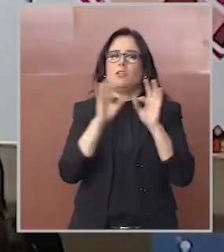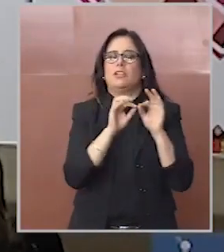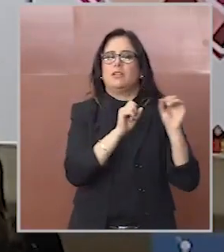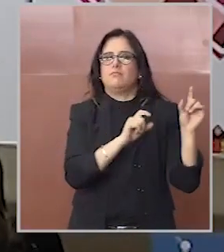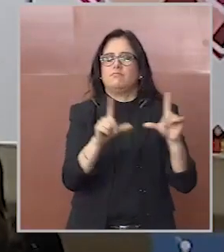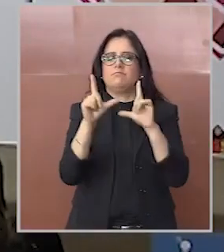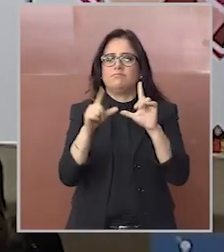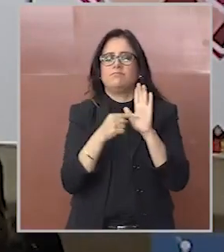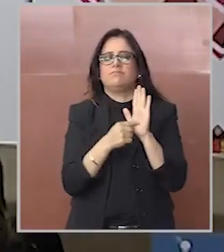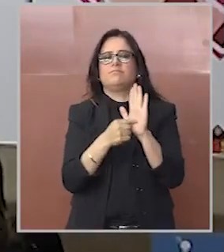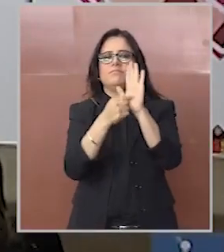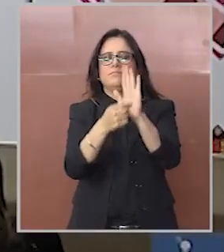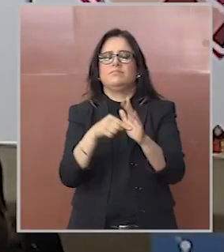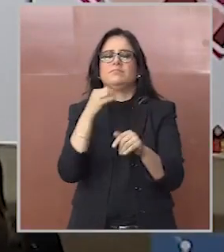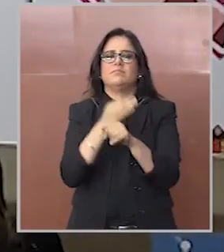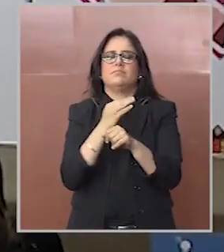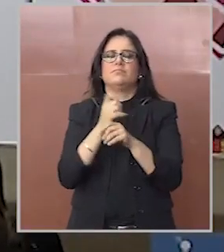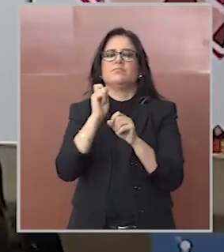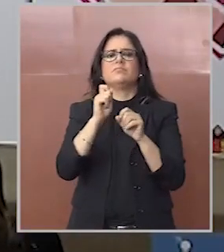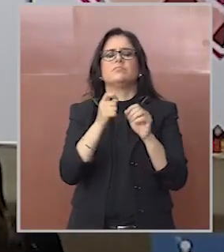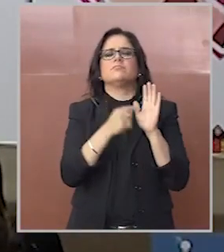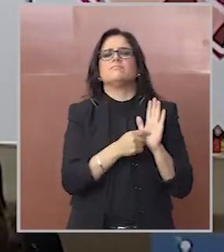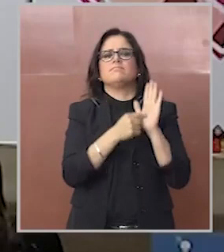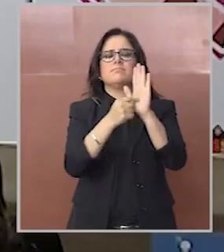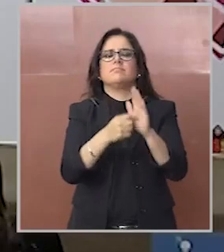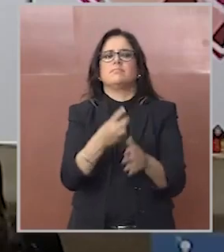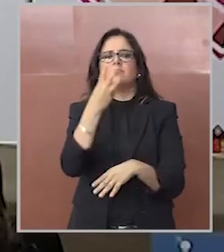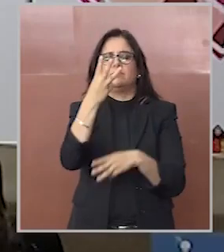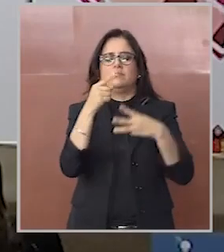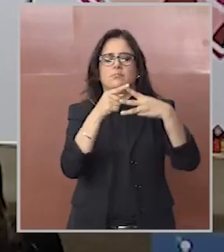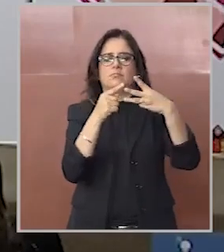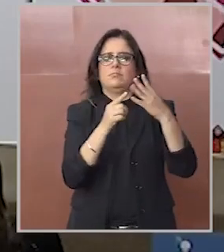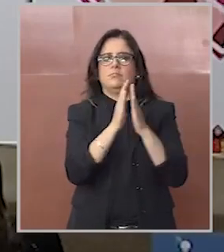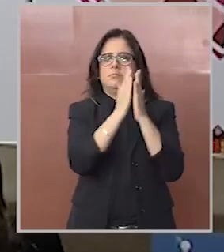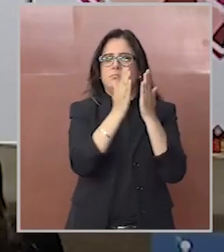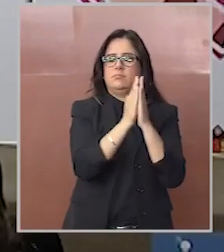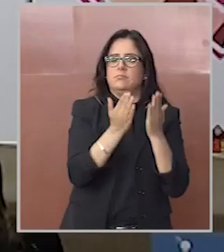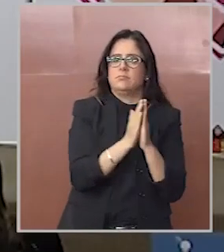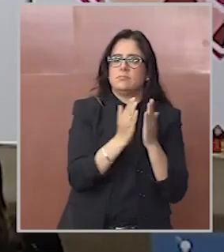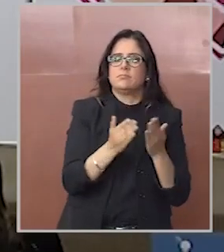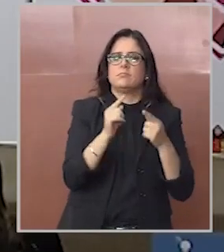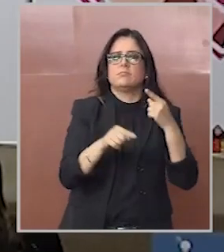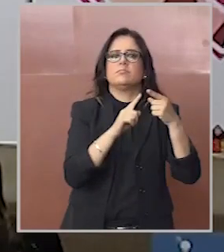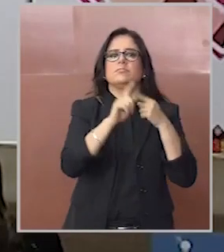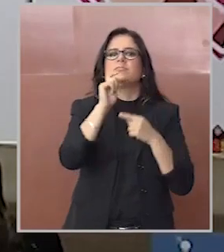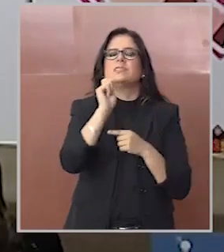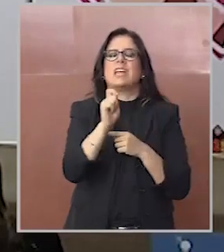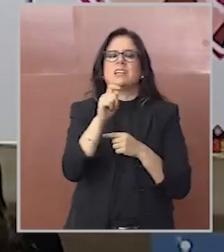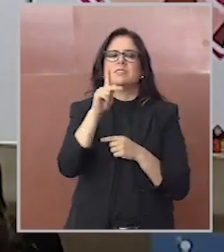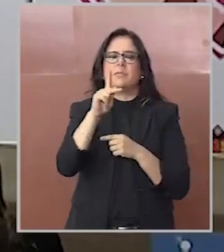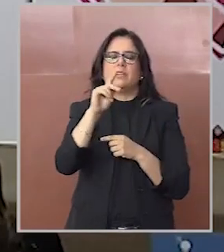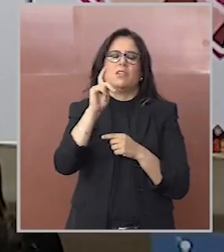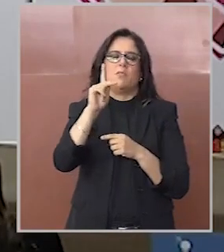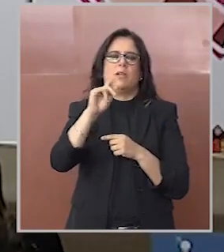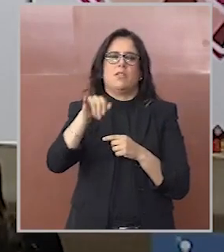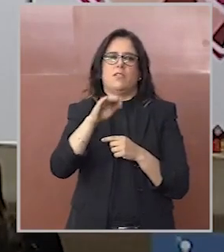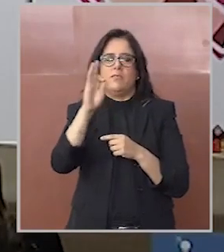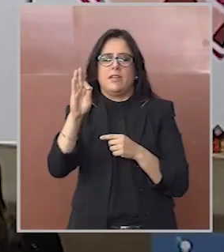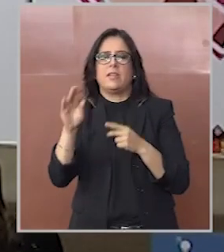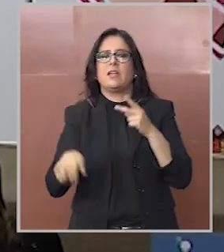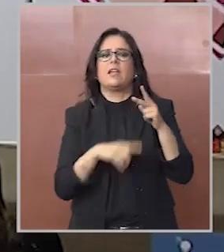tan relevante nos convoca en este momento la presentación de tres guías una sobre que es el poder judicial de la